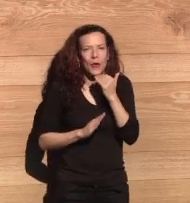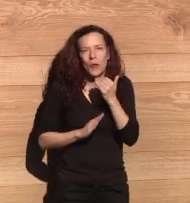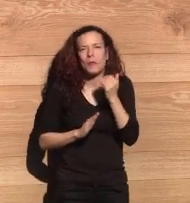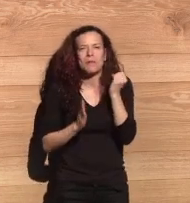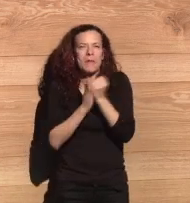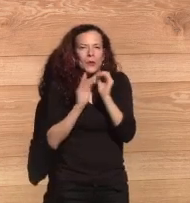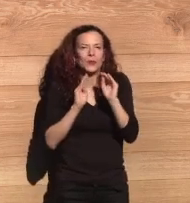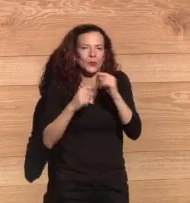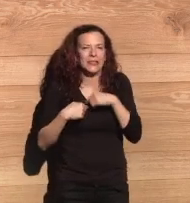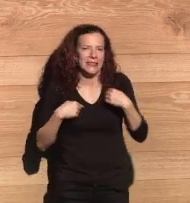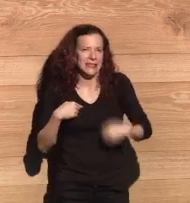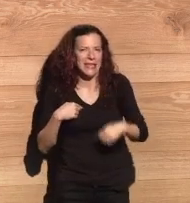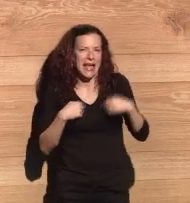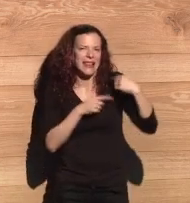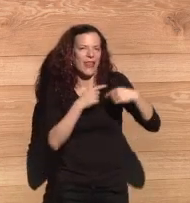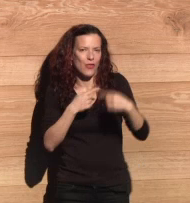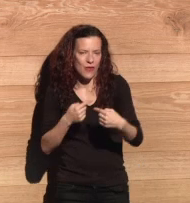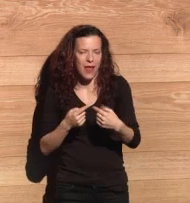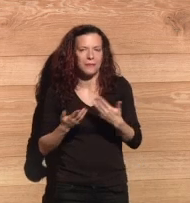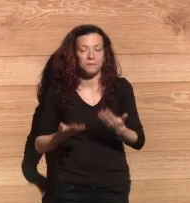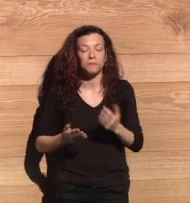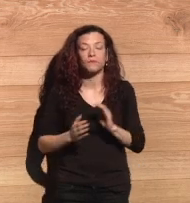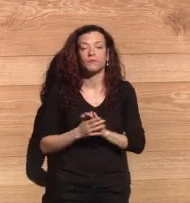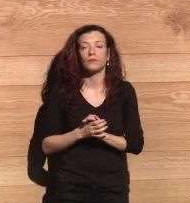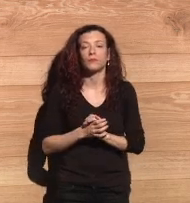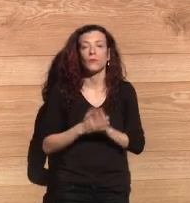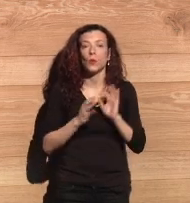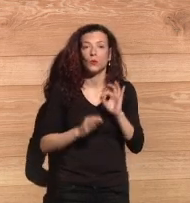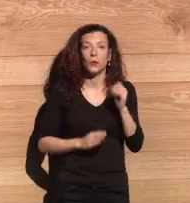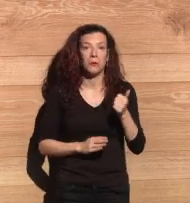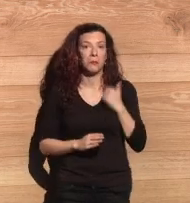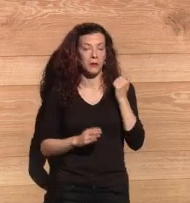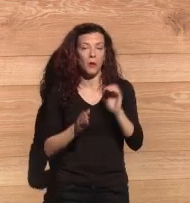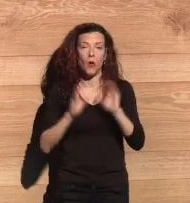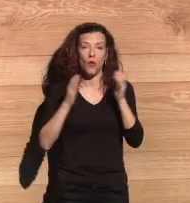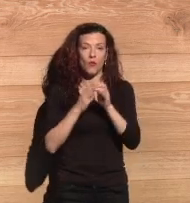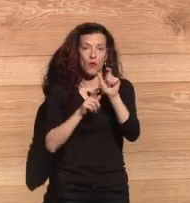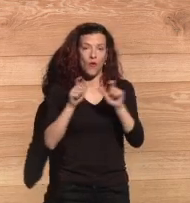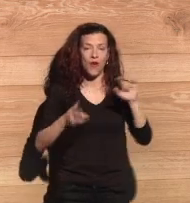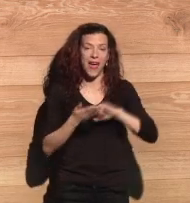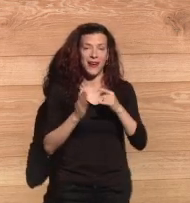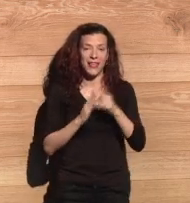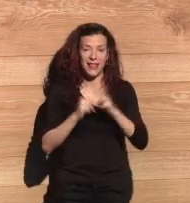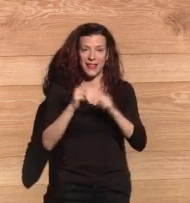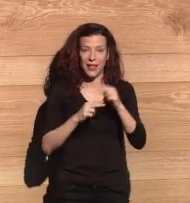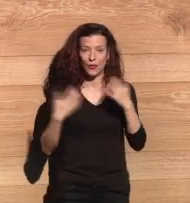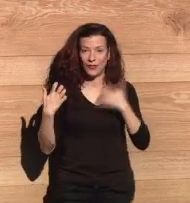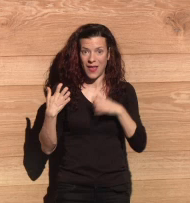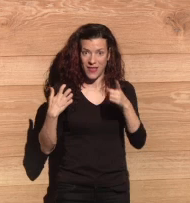cosa. Entonces, casualmente conocí a un grupo de arquitectos sevillanos que